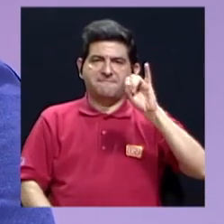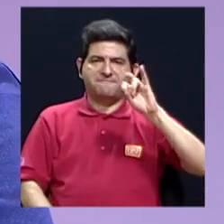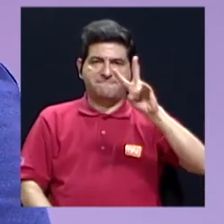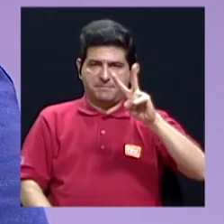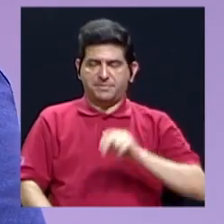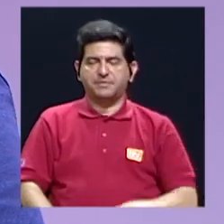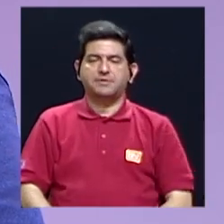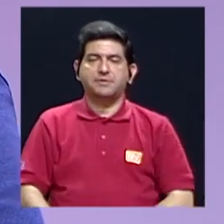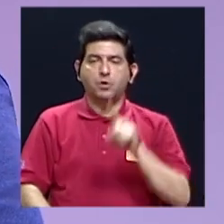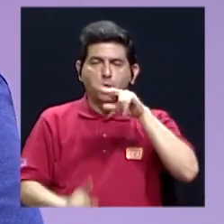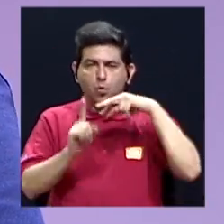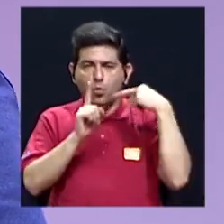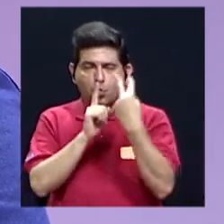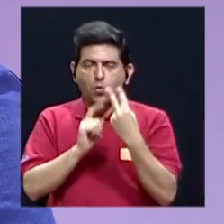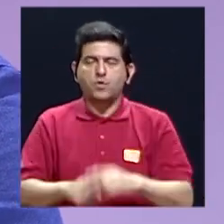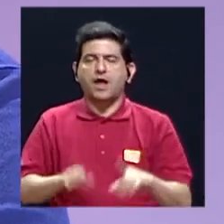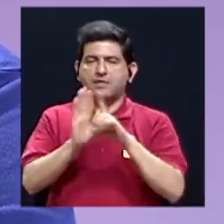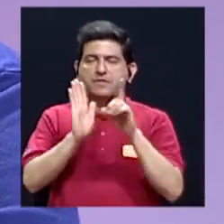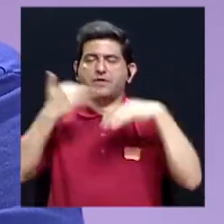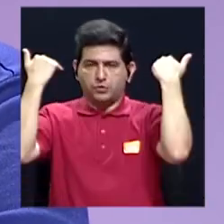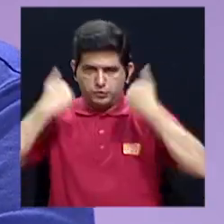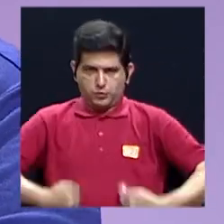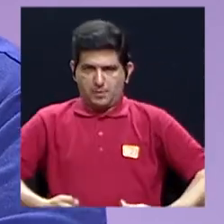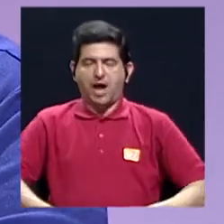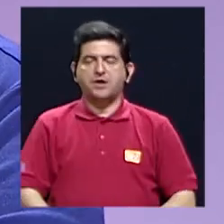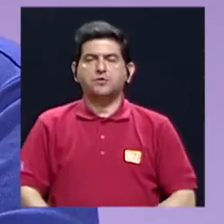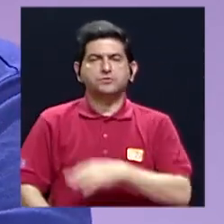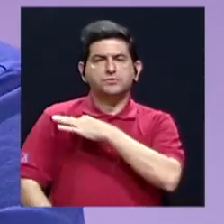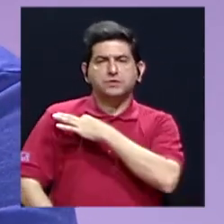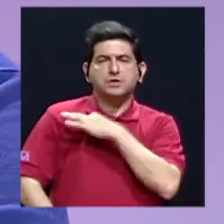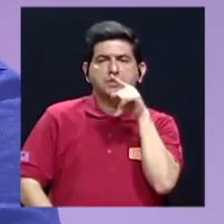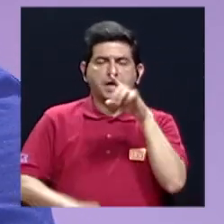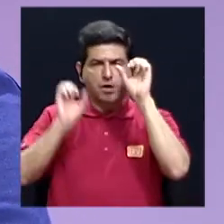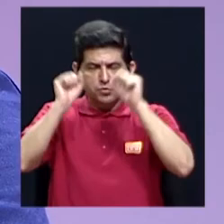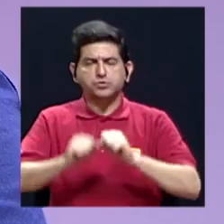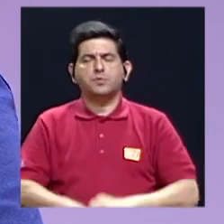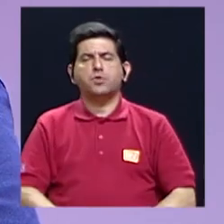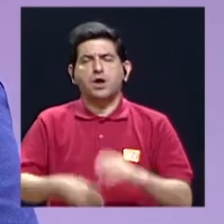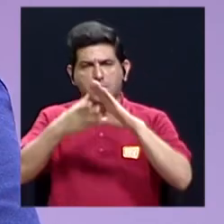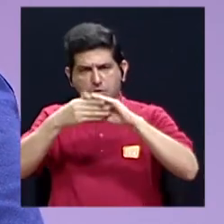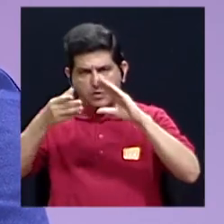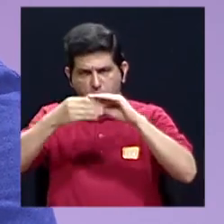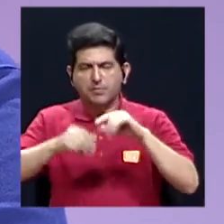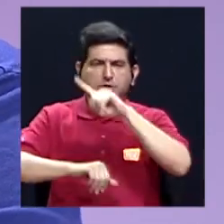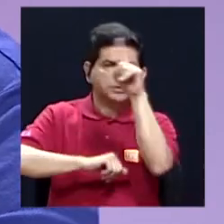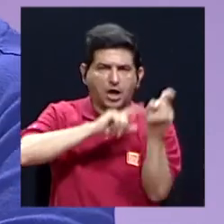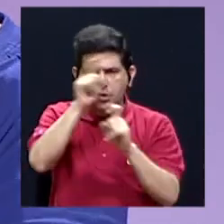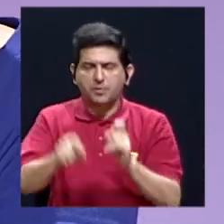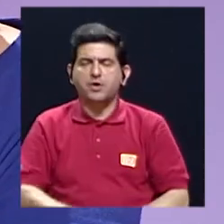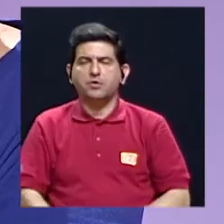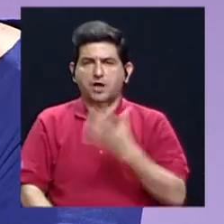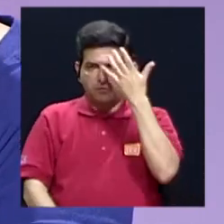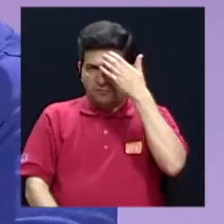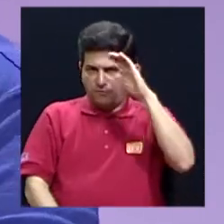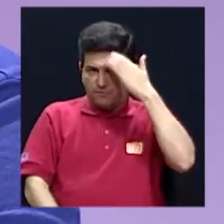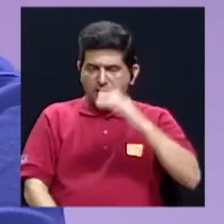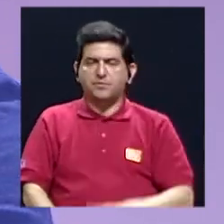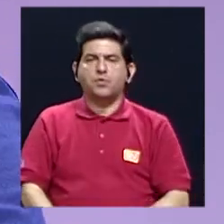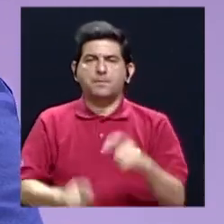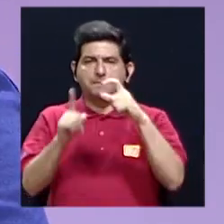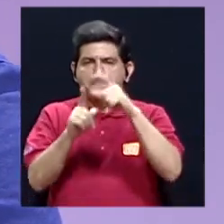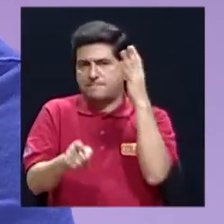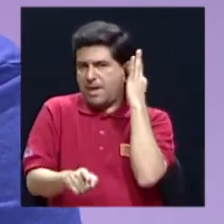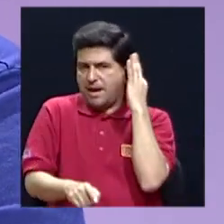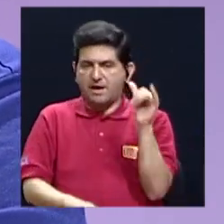in vitro, una perspectiva desde los derechos humanos. Les invitamos a dejarnos sus comentarios y preguntas en el Facebook Palabra de